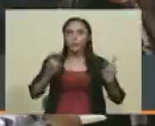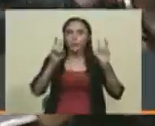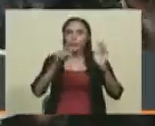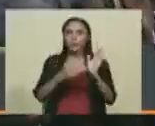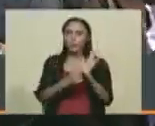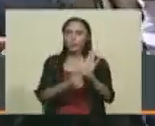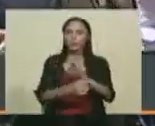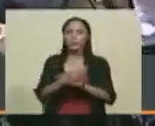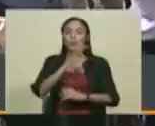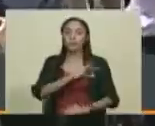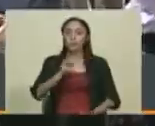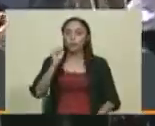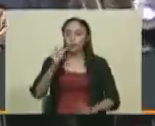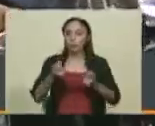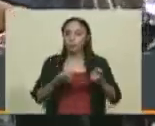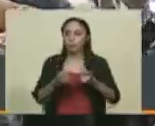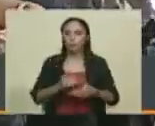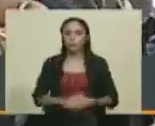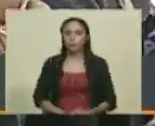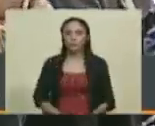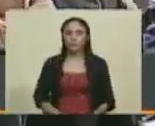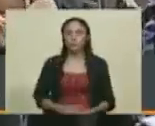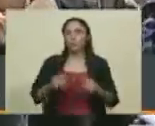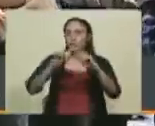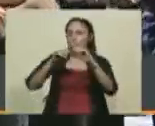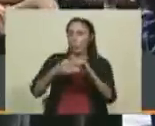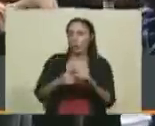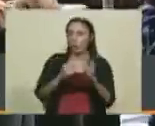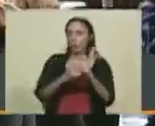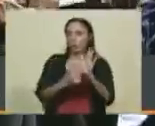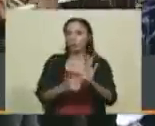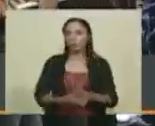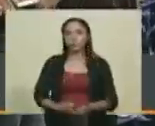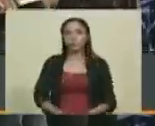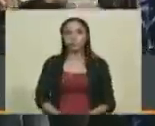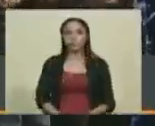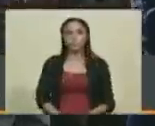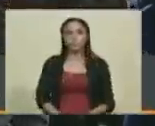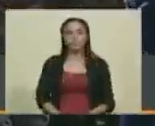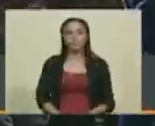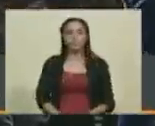socialista. Sea uno de los resultados a buscar.